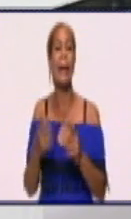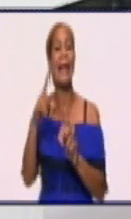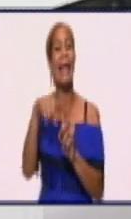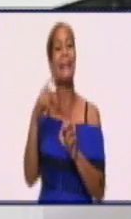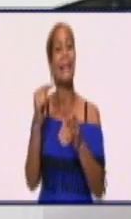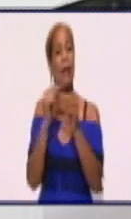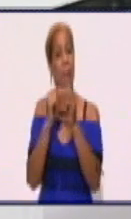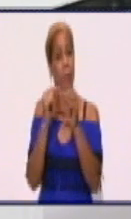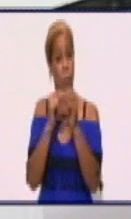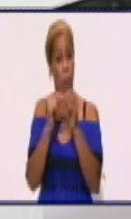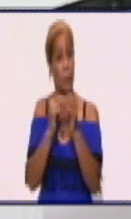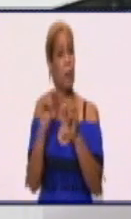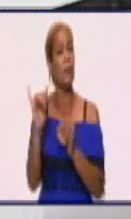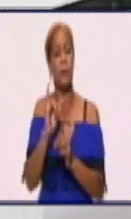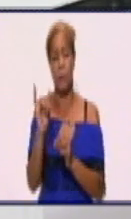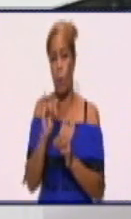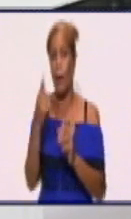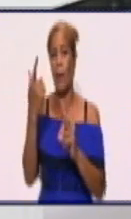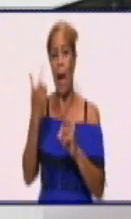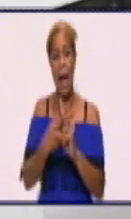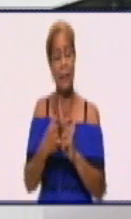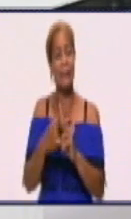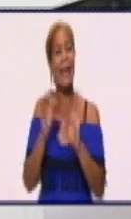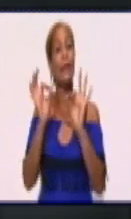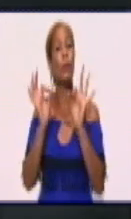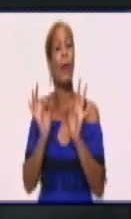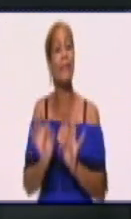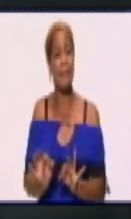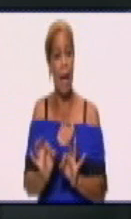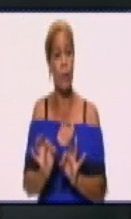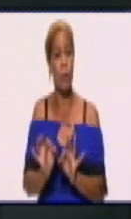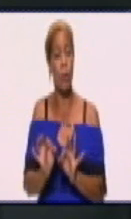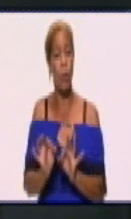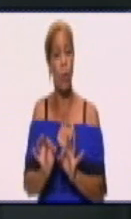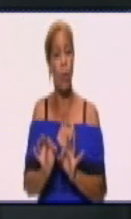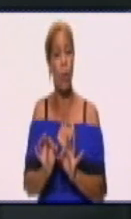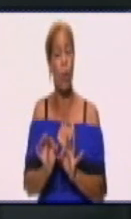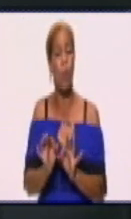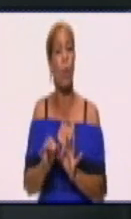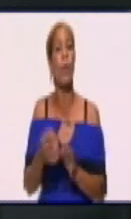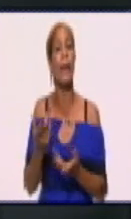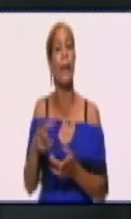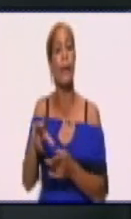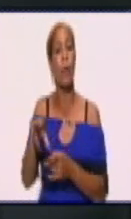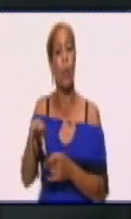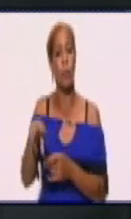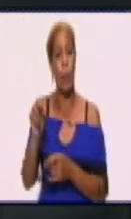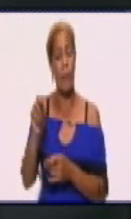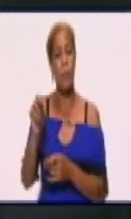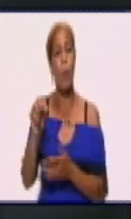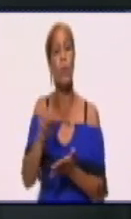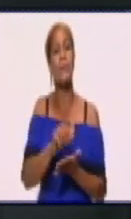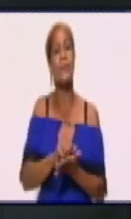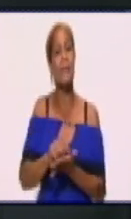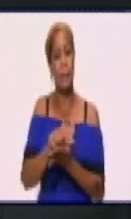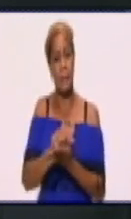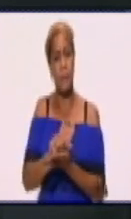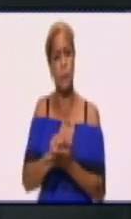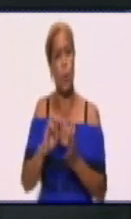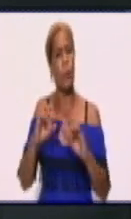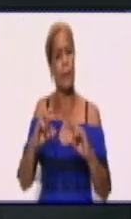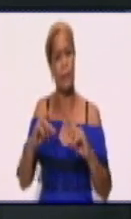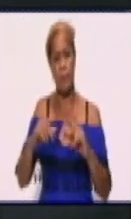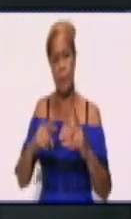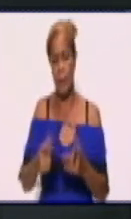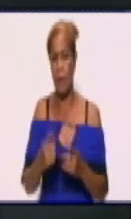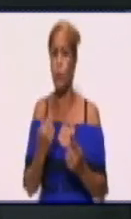irlo actualizando periódicamente como se va actualizando agregando nuevos servicios digitales algunas situaciones que